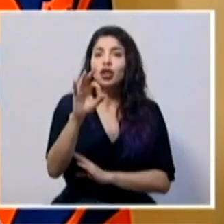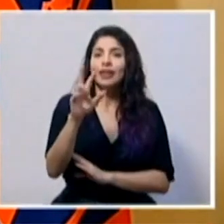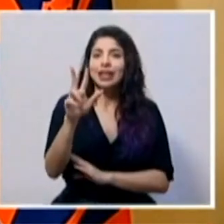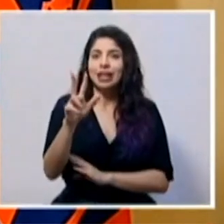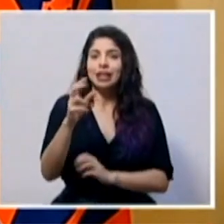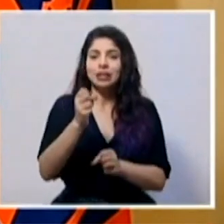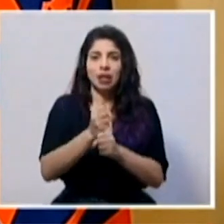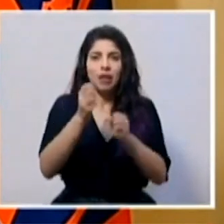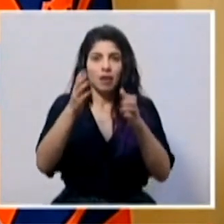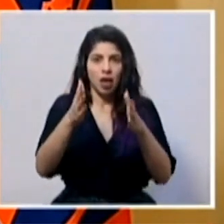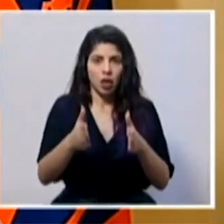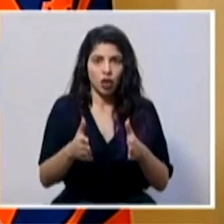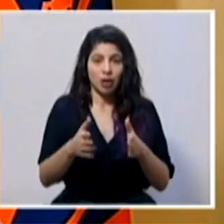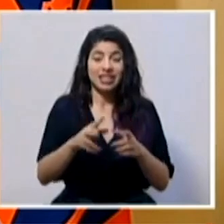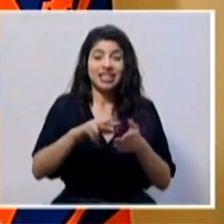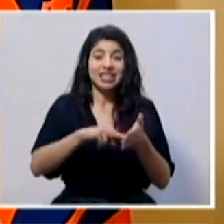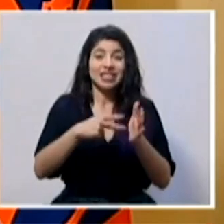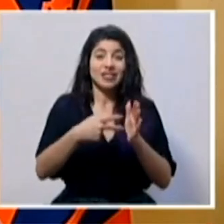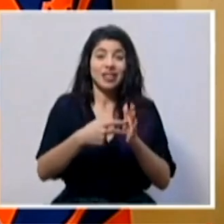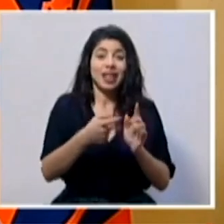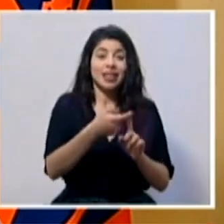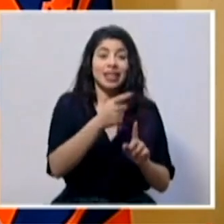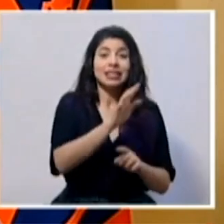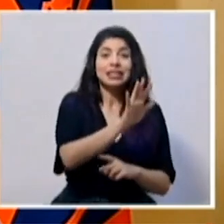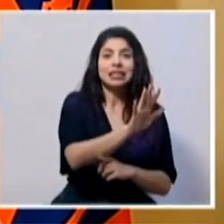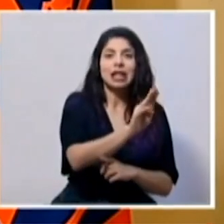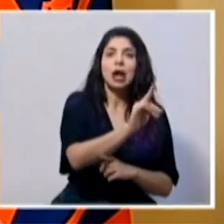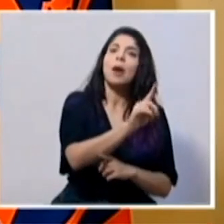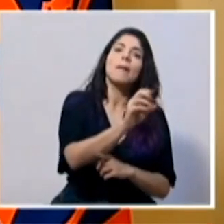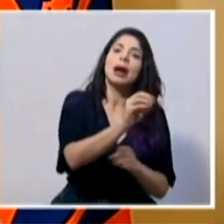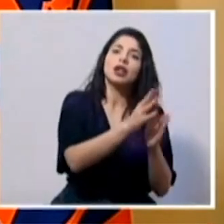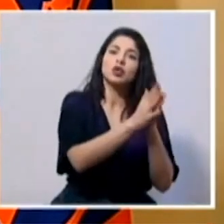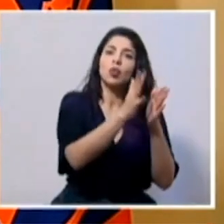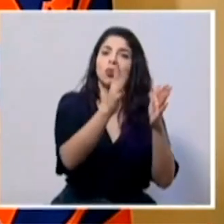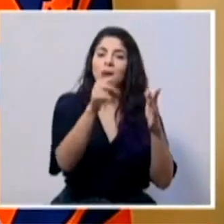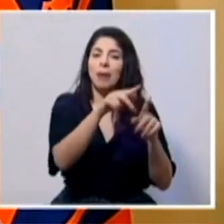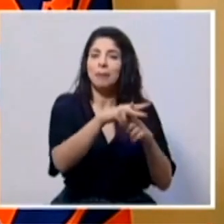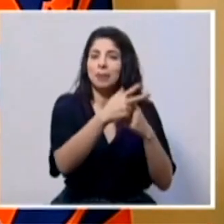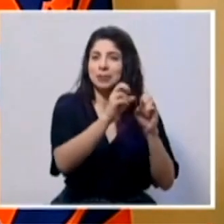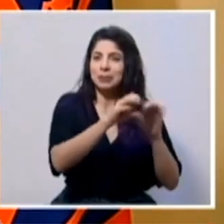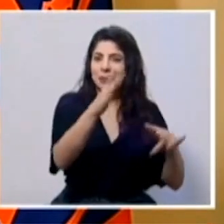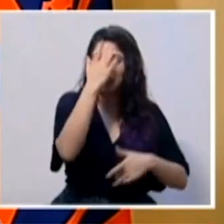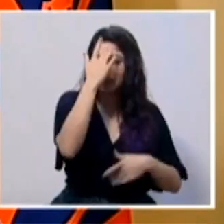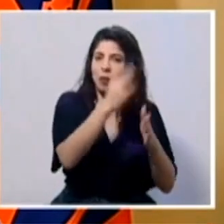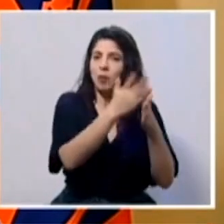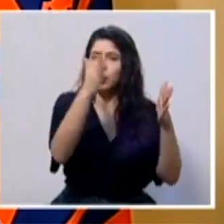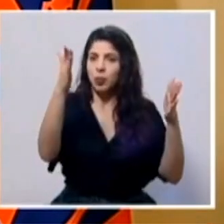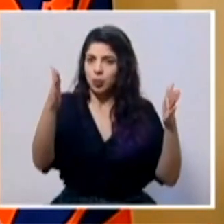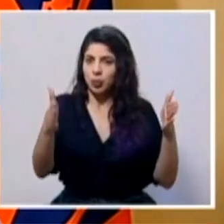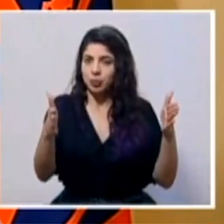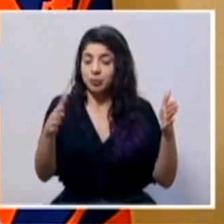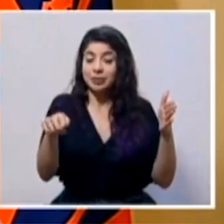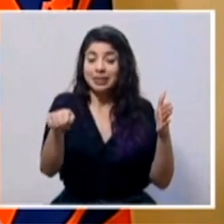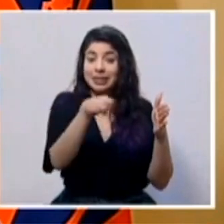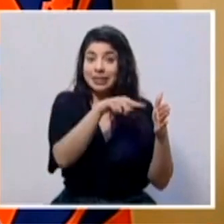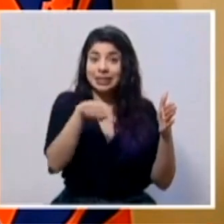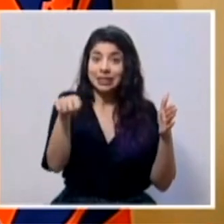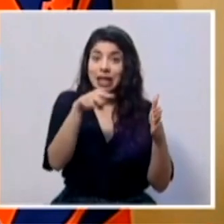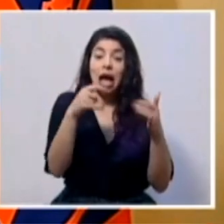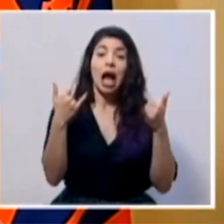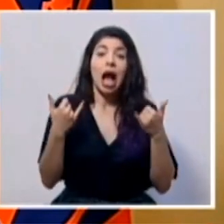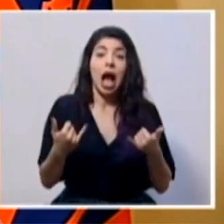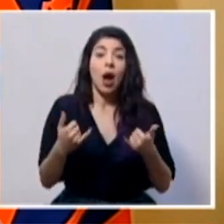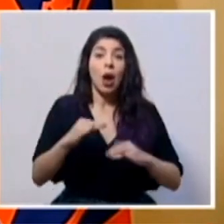8,293 funcionarios. Esto desde el 5 o 6 de marzo que comenzó la pandemia aquí en el país. De estos, actualmente